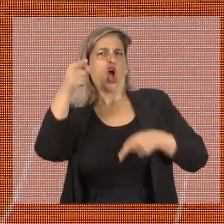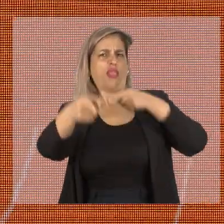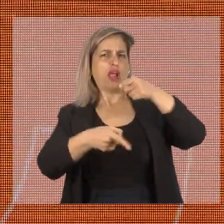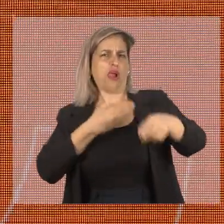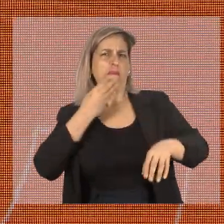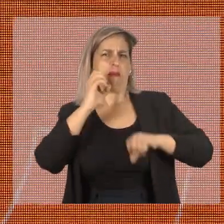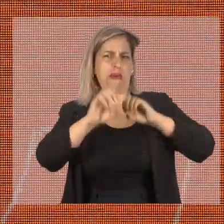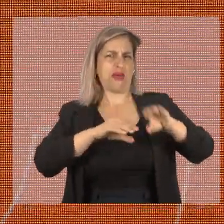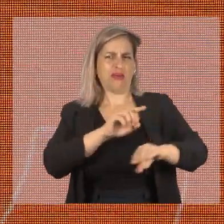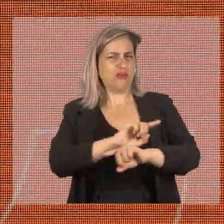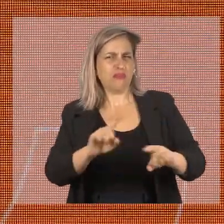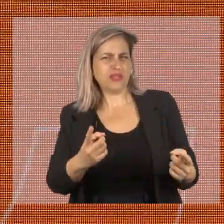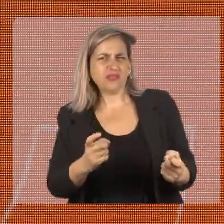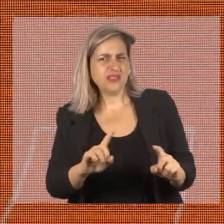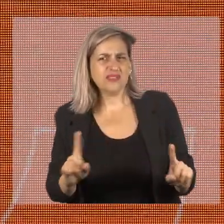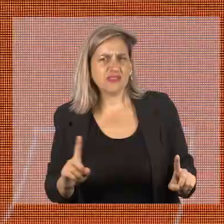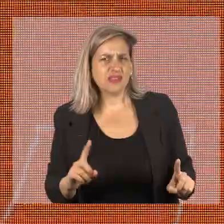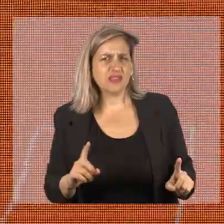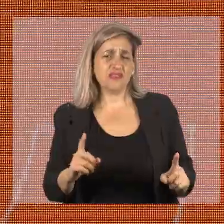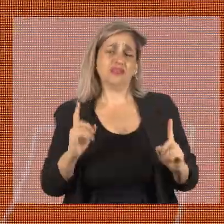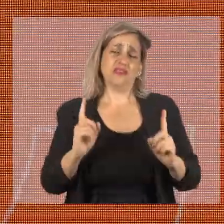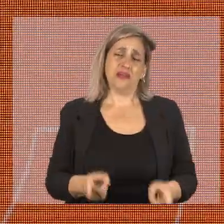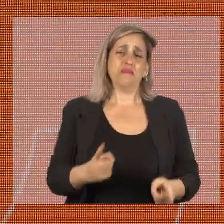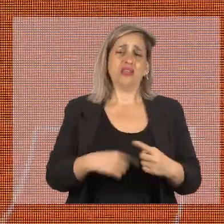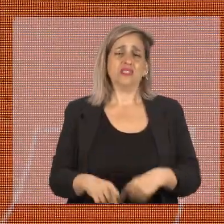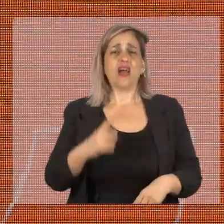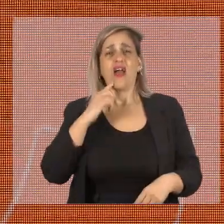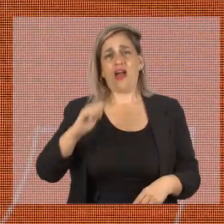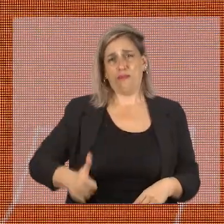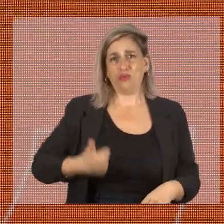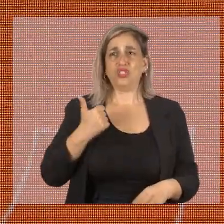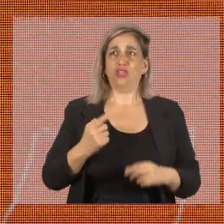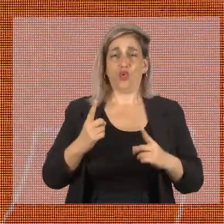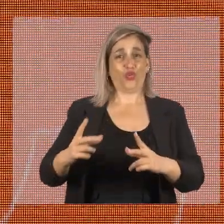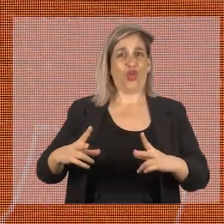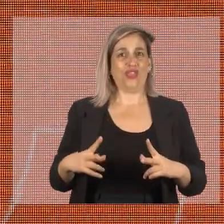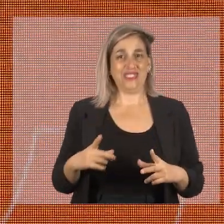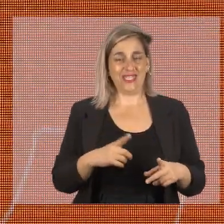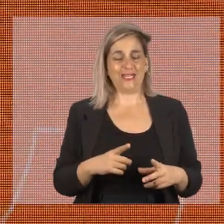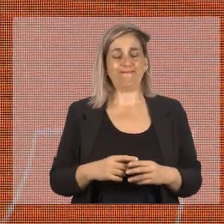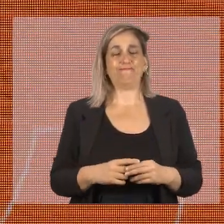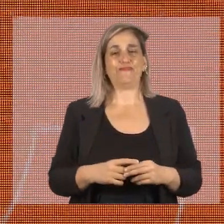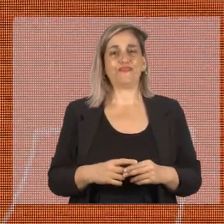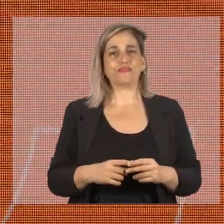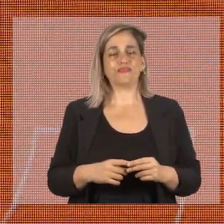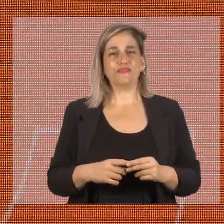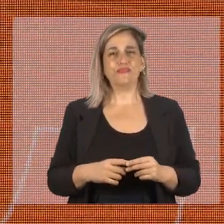descalificar. Y yo, adelantando un poco y sumándome a lo que decía